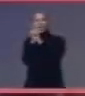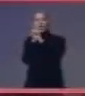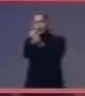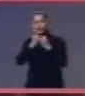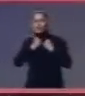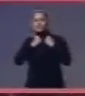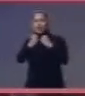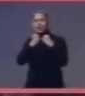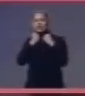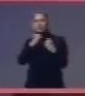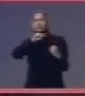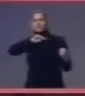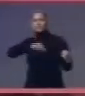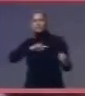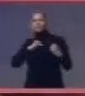Que